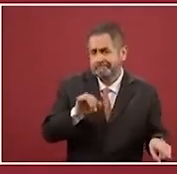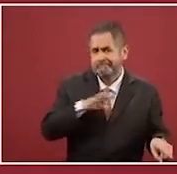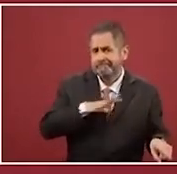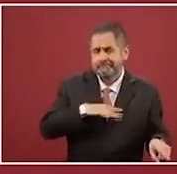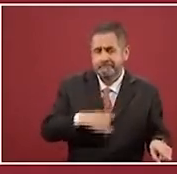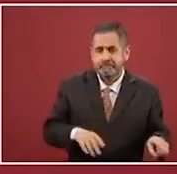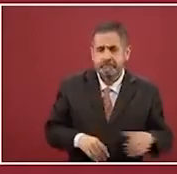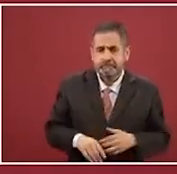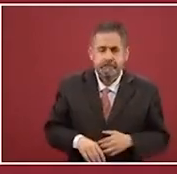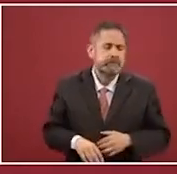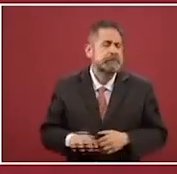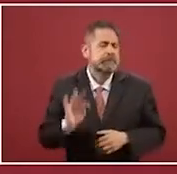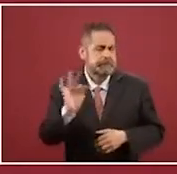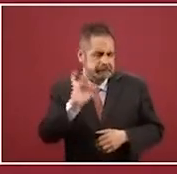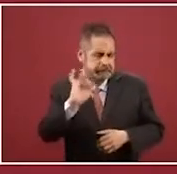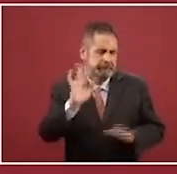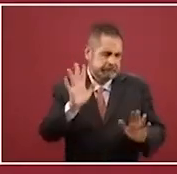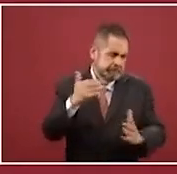A lo mejor falta